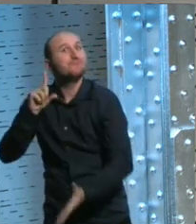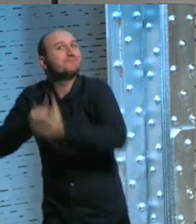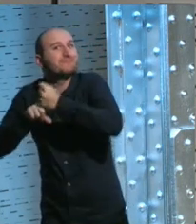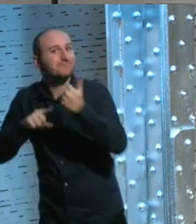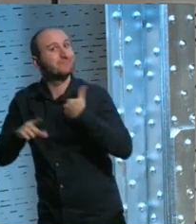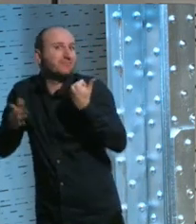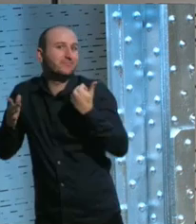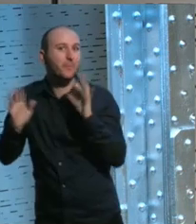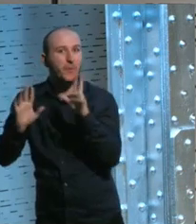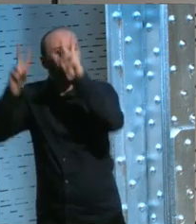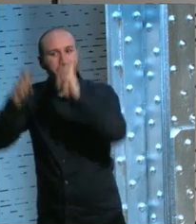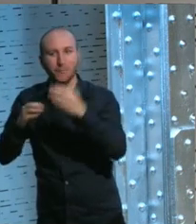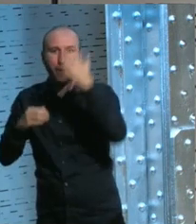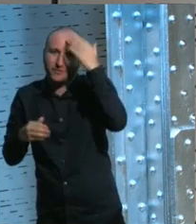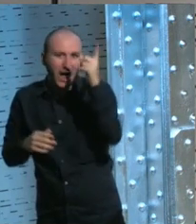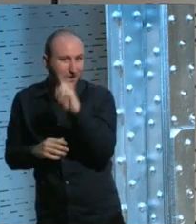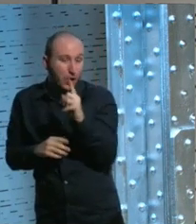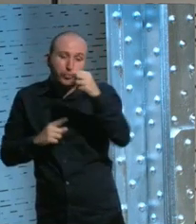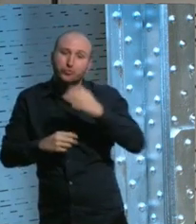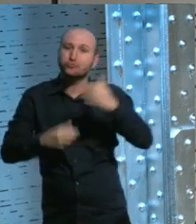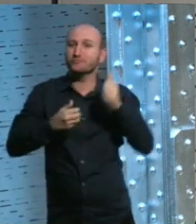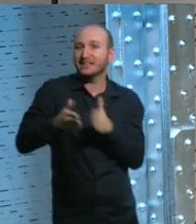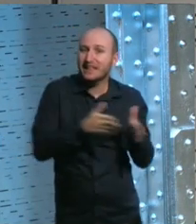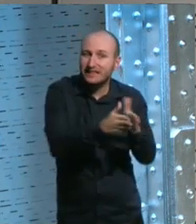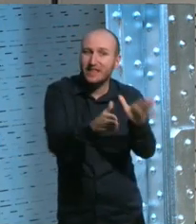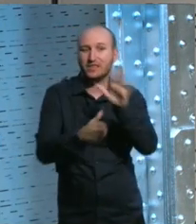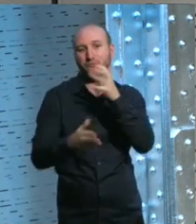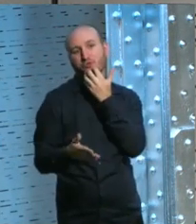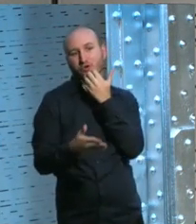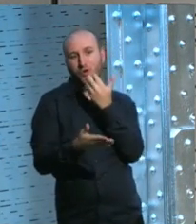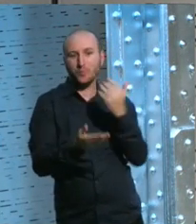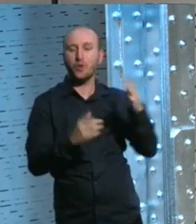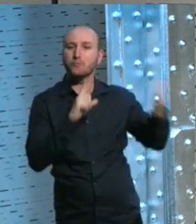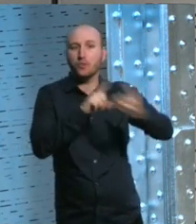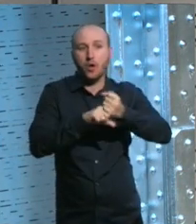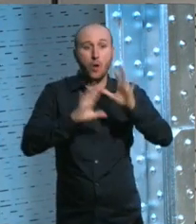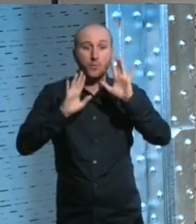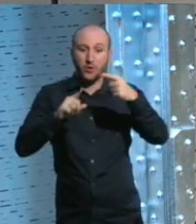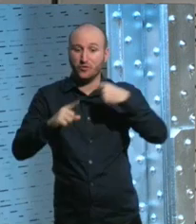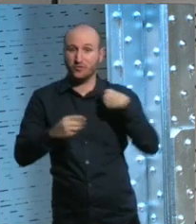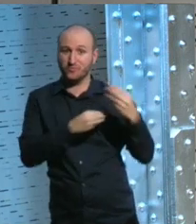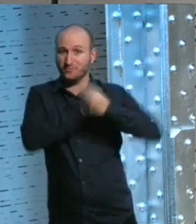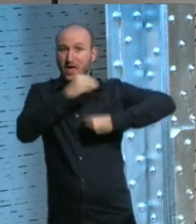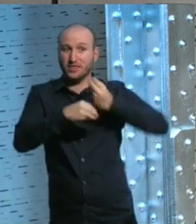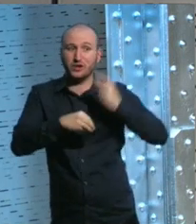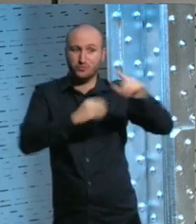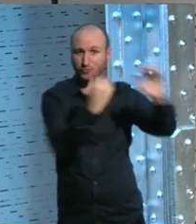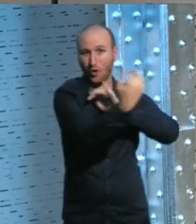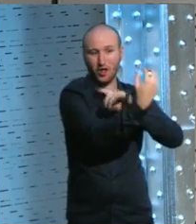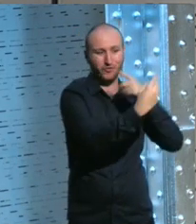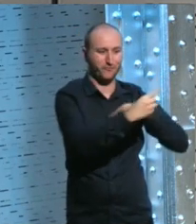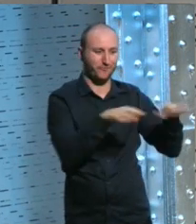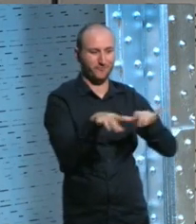tema. Ya. Yo creo que tú puedes buscar tendencias muy bien en tu computador. Lo que yo hice no lo puedes hacer desde tu computador